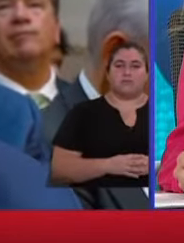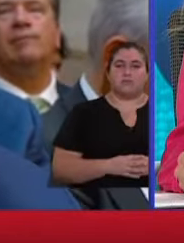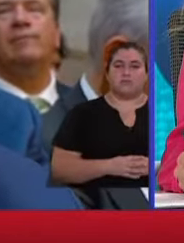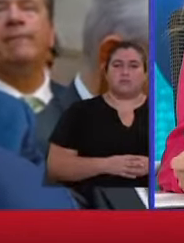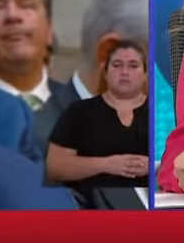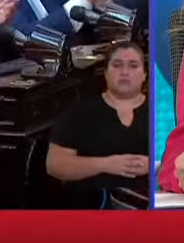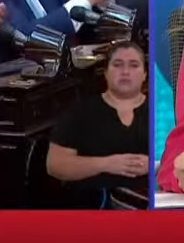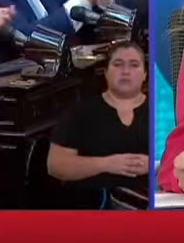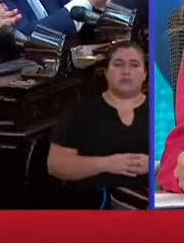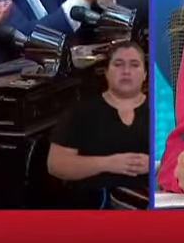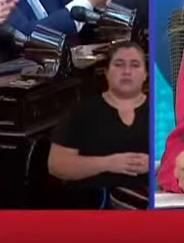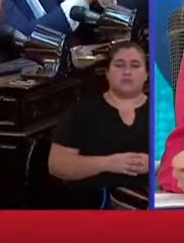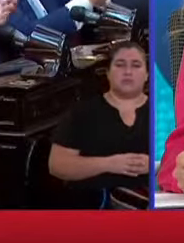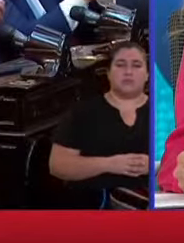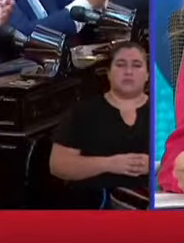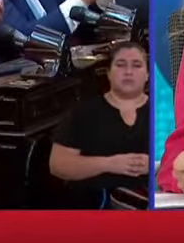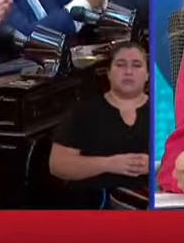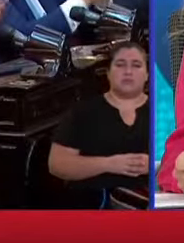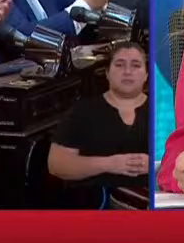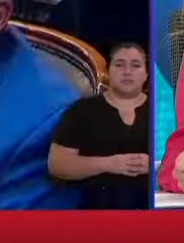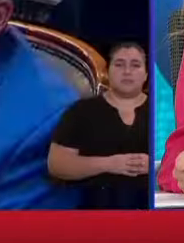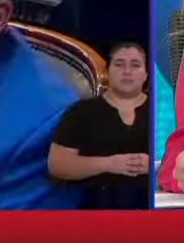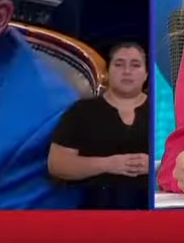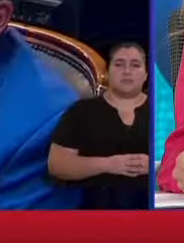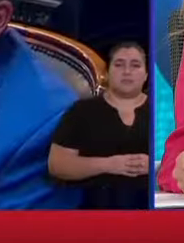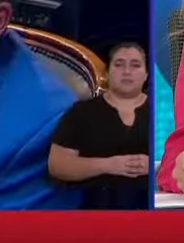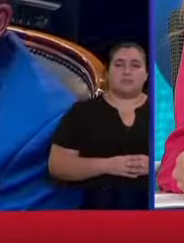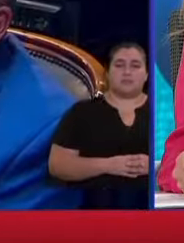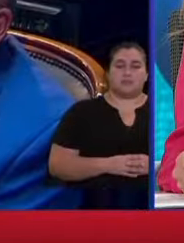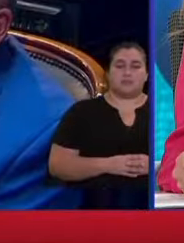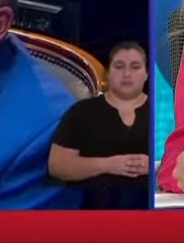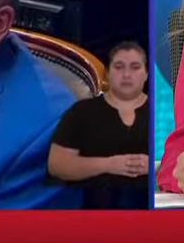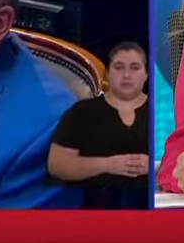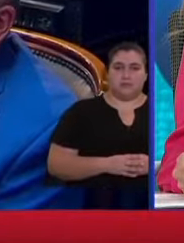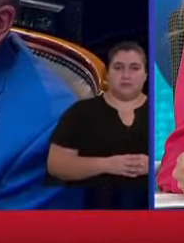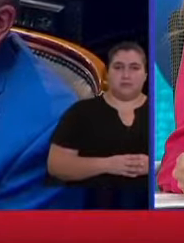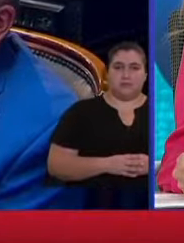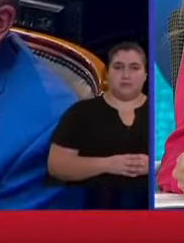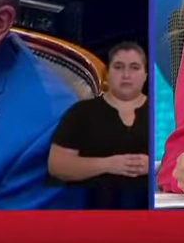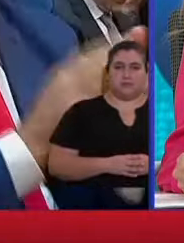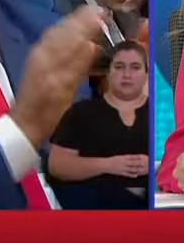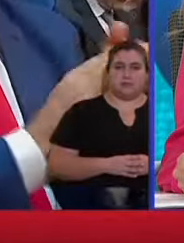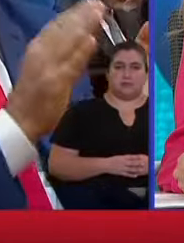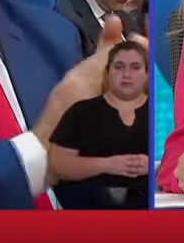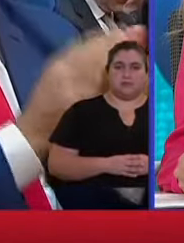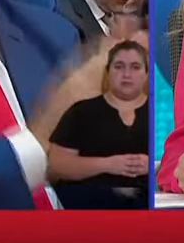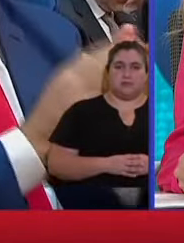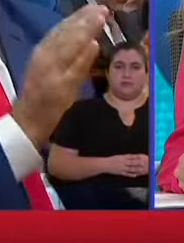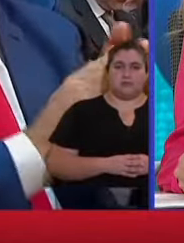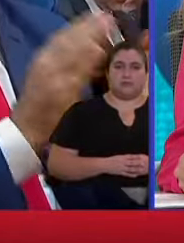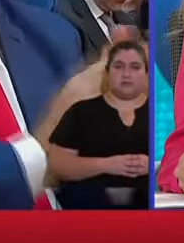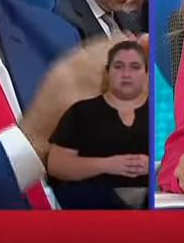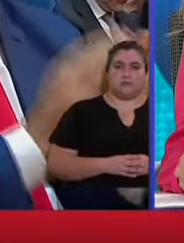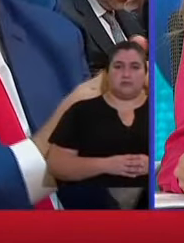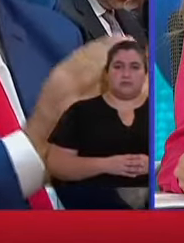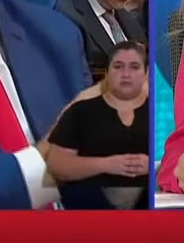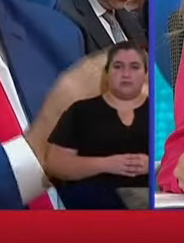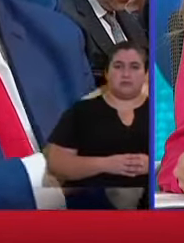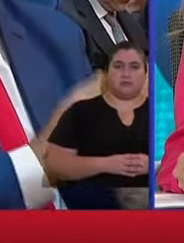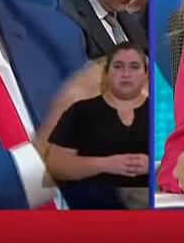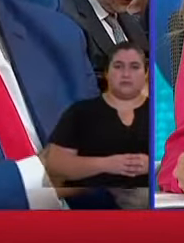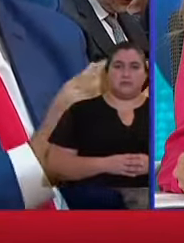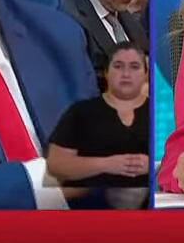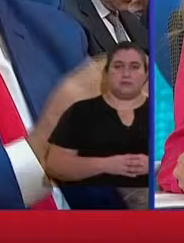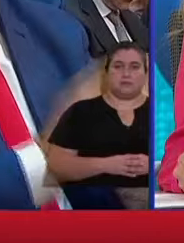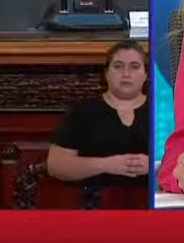gobernadores solo tienen que ir a firmarlo y nada más? Y pero, Paz, si los gobernadores no están dispuestos a hacer un esfuerzo, estamos jodidos. Si